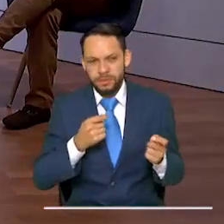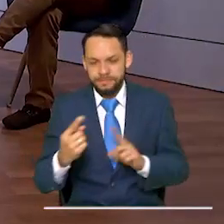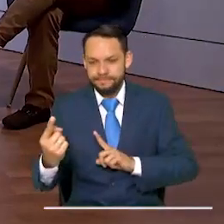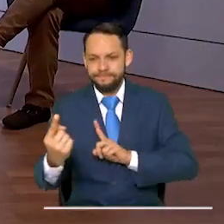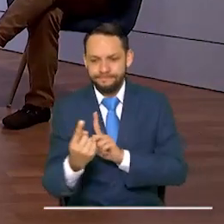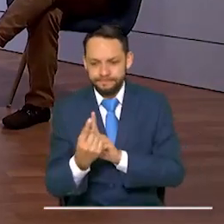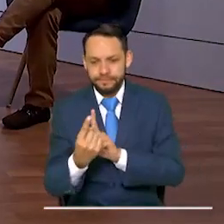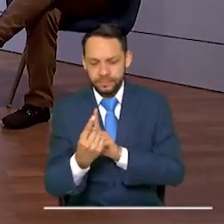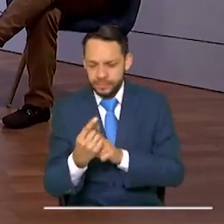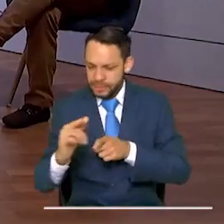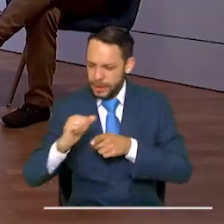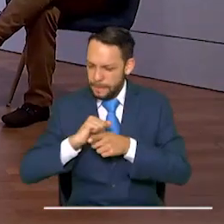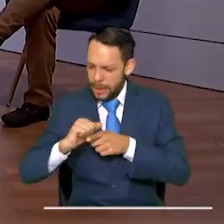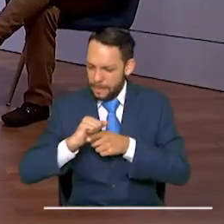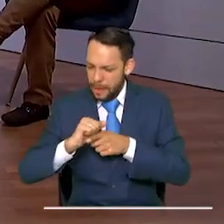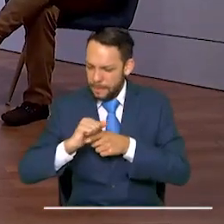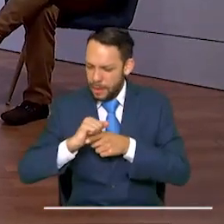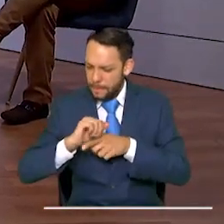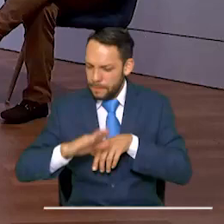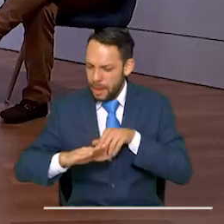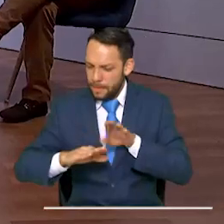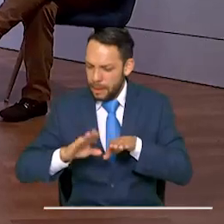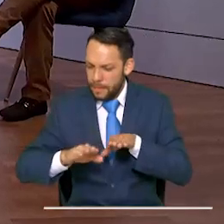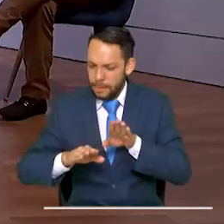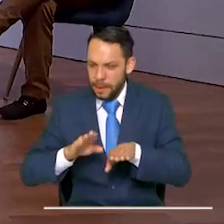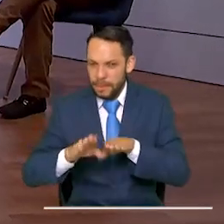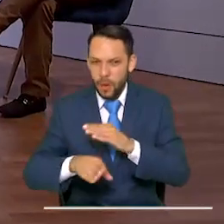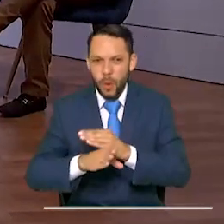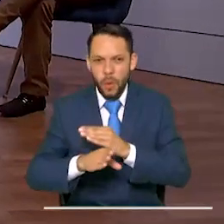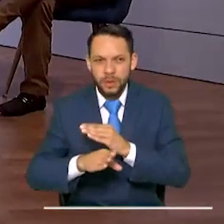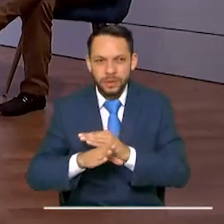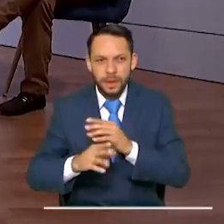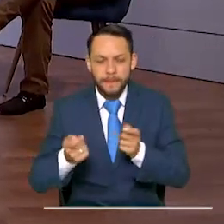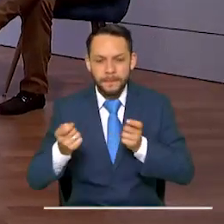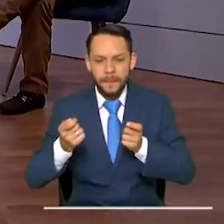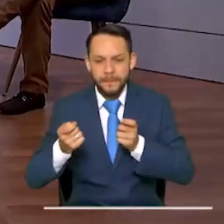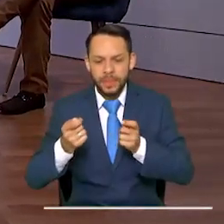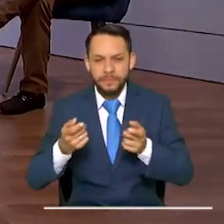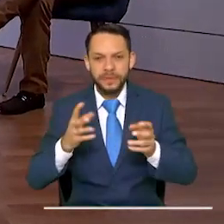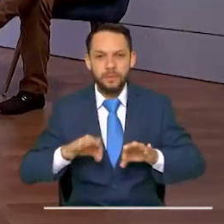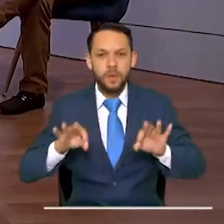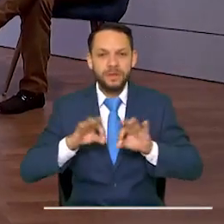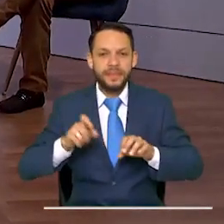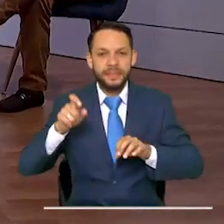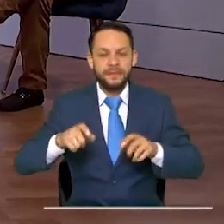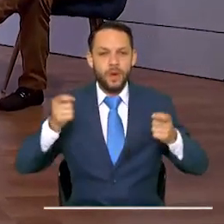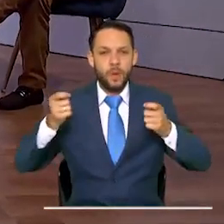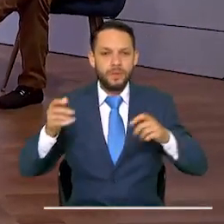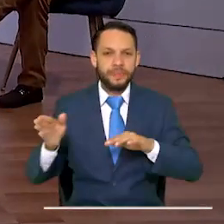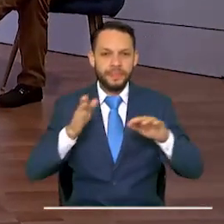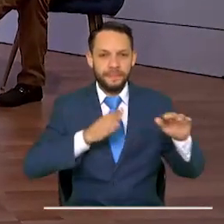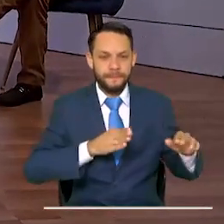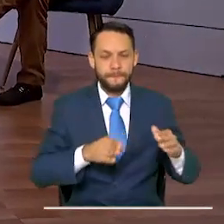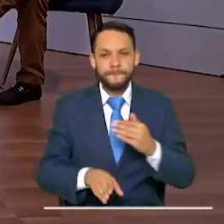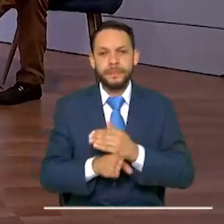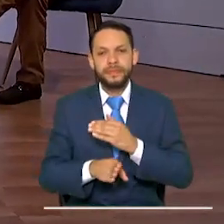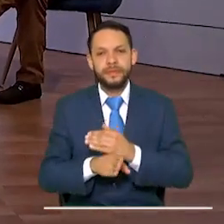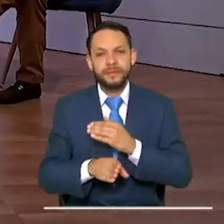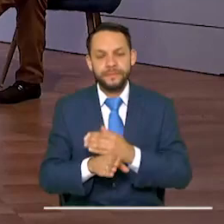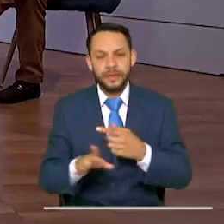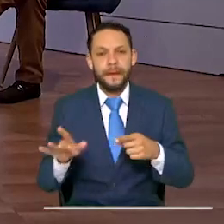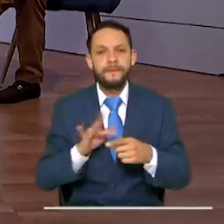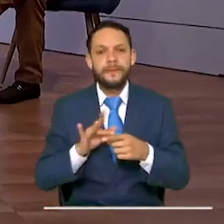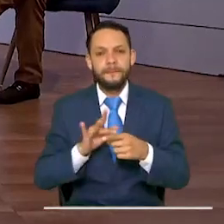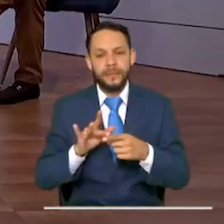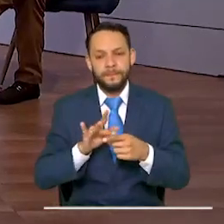tratamiento, que la gente va y busque y continúa los tratamientos, la importancia del control? Pues hay varios ejercicios que yo hago. Hay